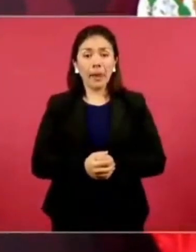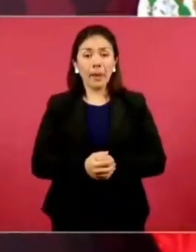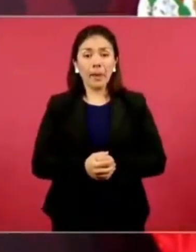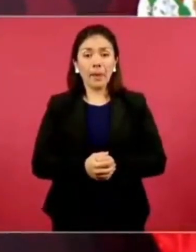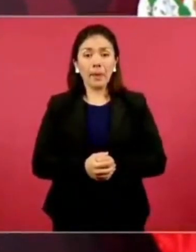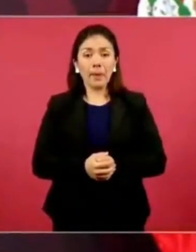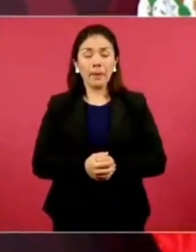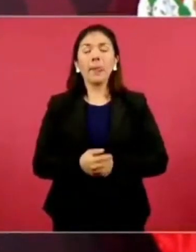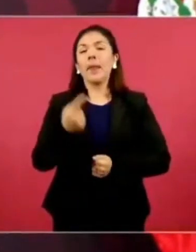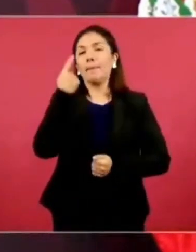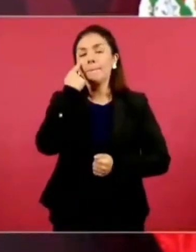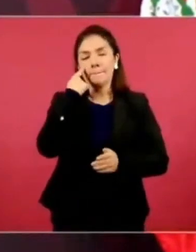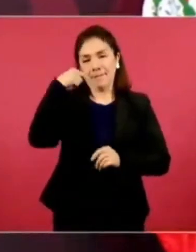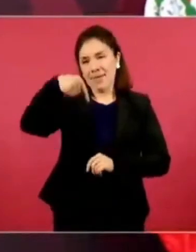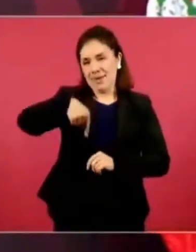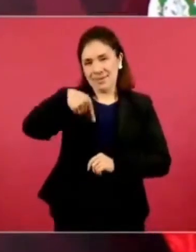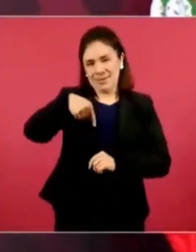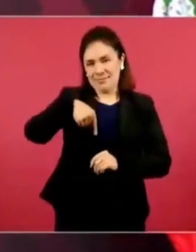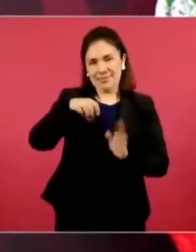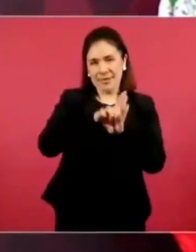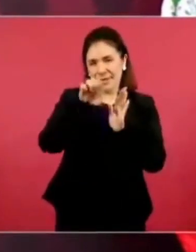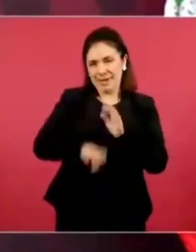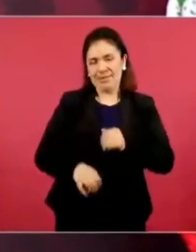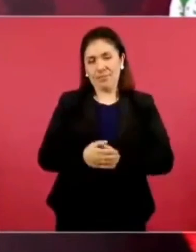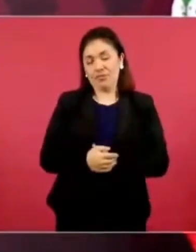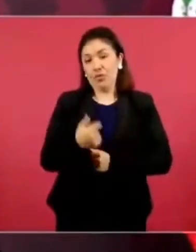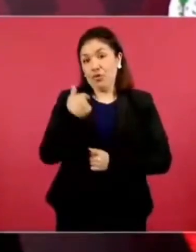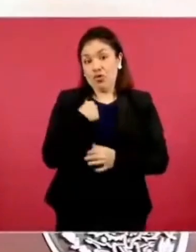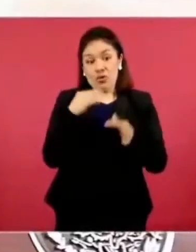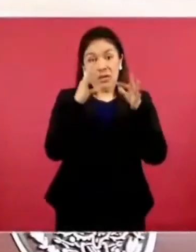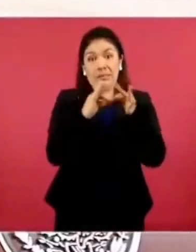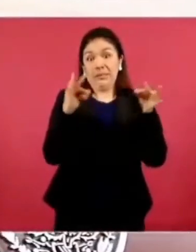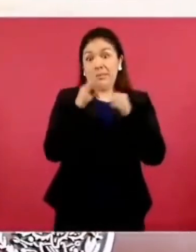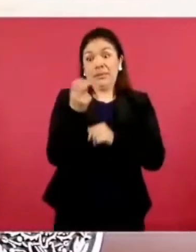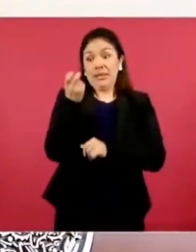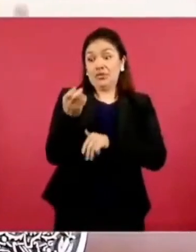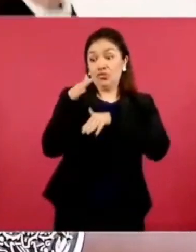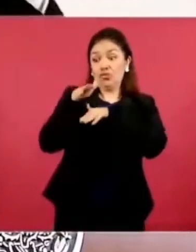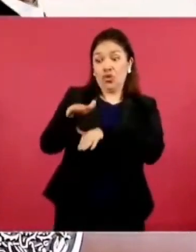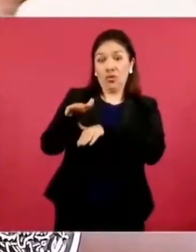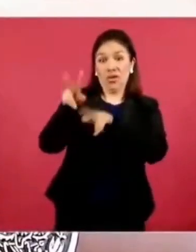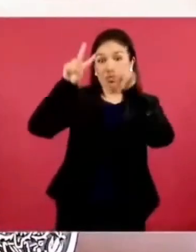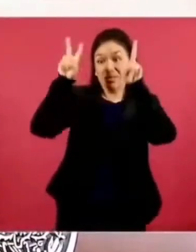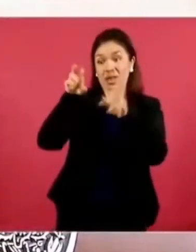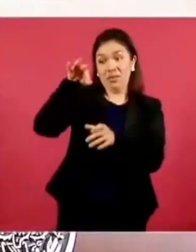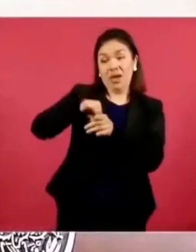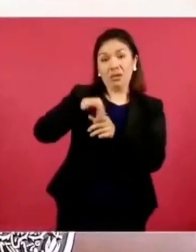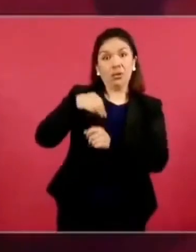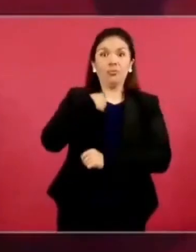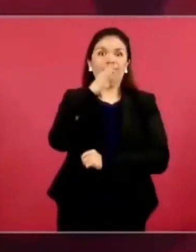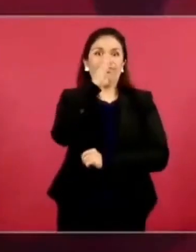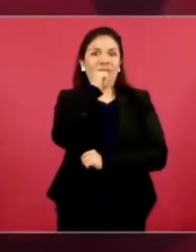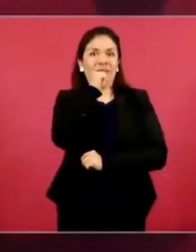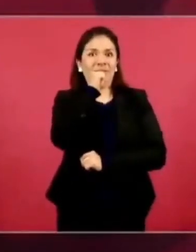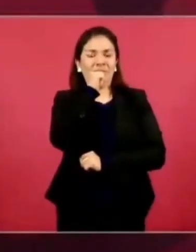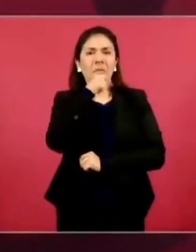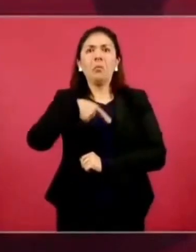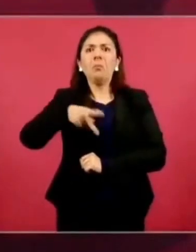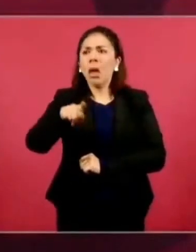Aquí, por ejemplo, ¿no? Yo no puedo hablar de eso. Pero, ¿qué hacen